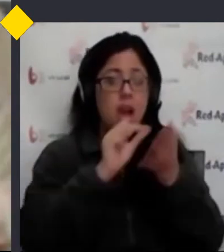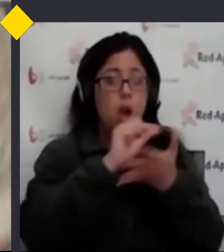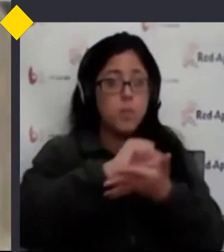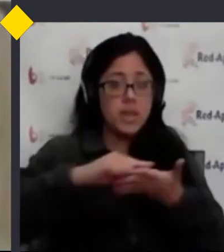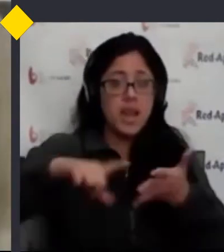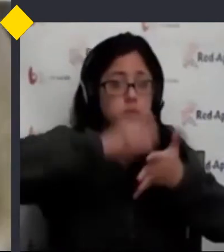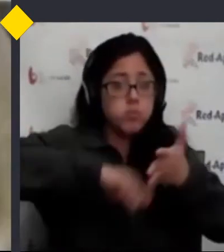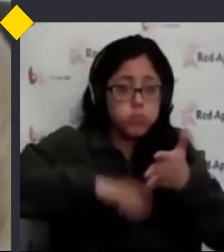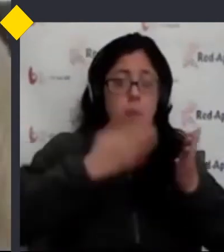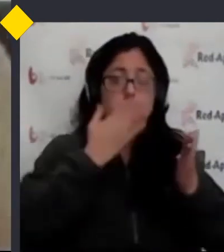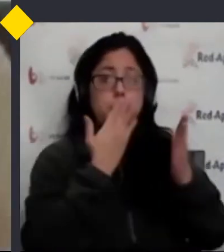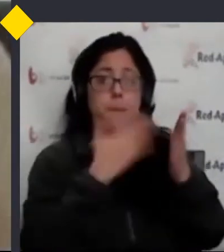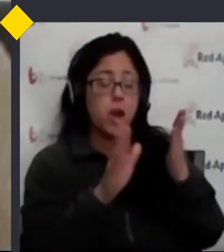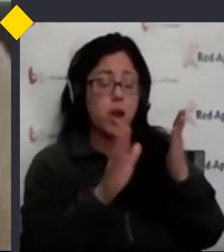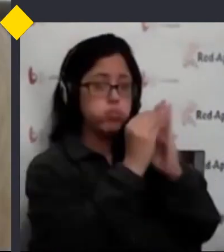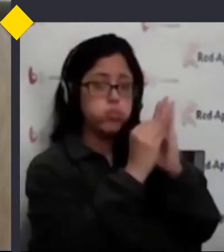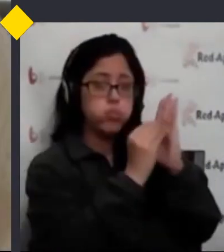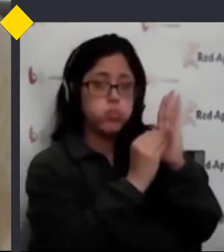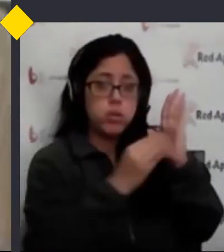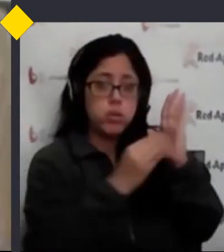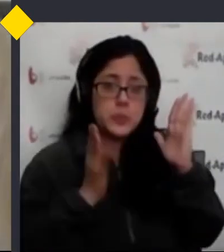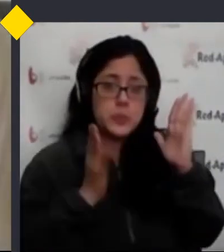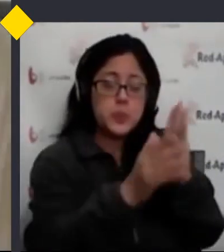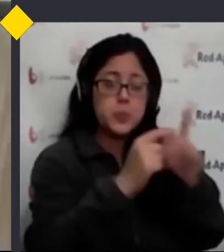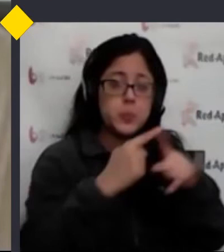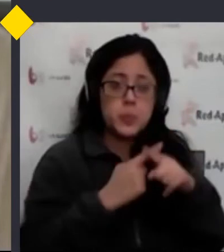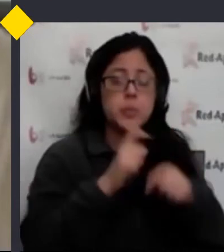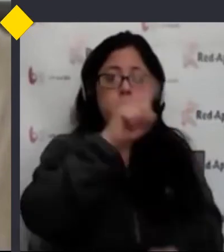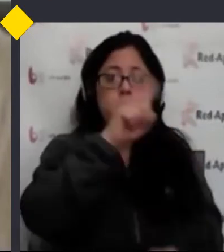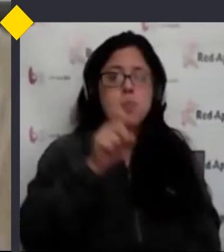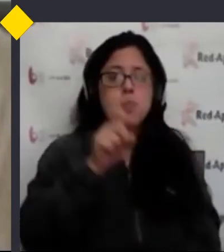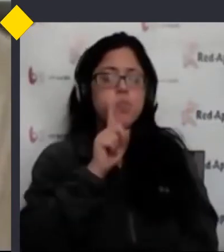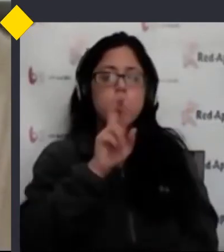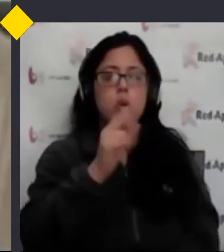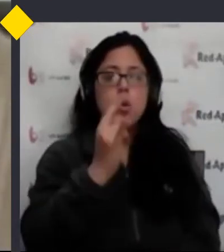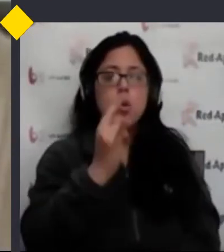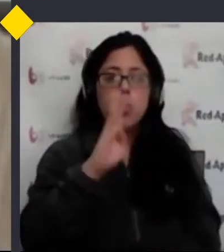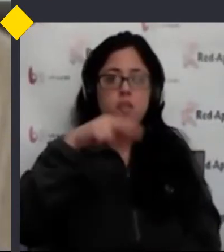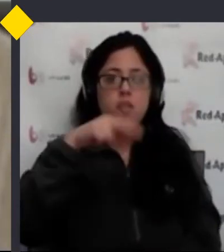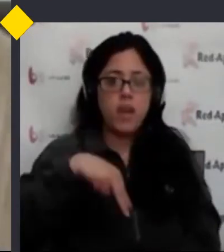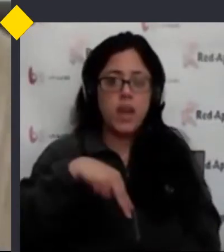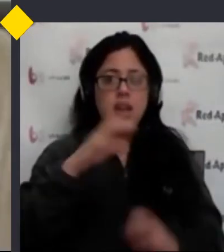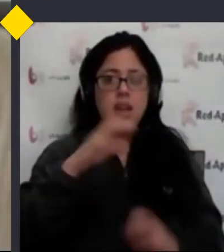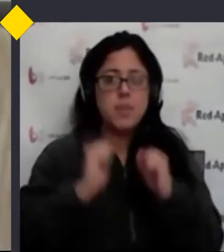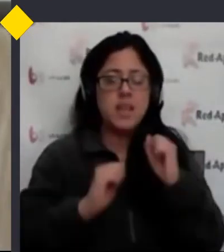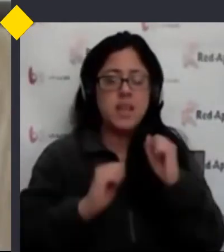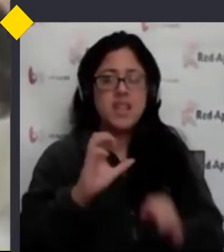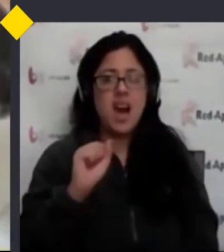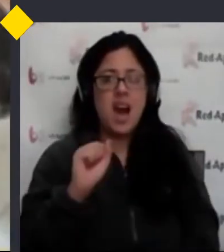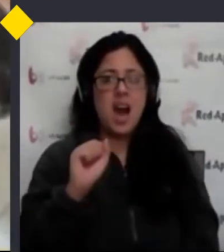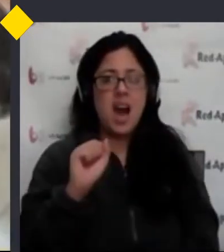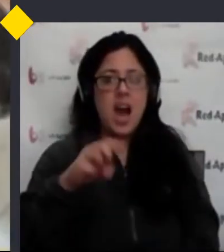de sostenibilidad social? Pregunta Rubén Miranda, gerente de Capital Humano Empresas Armas. Bueno,